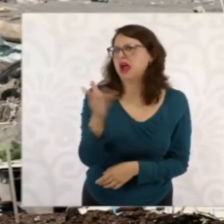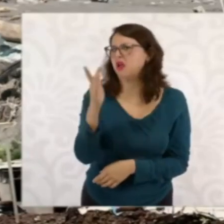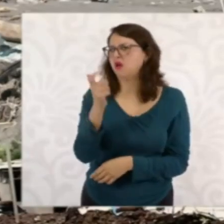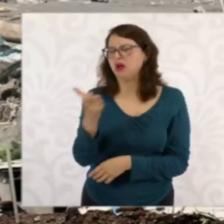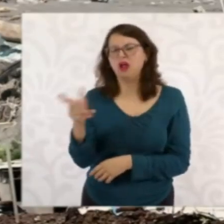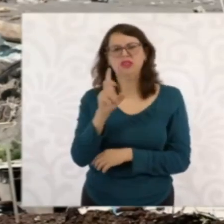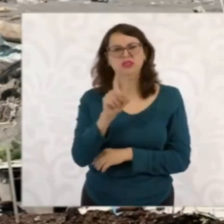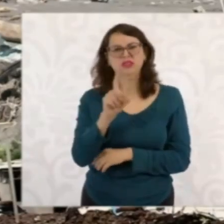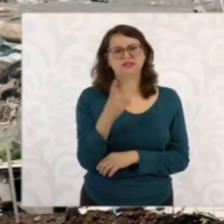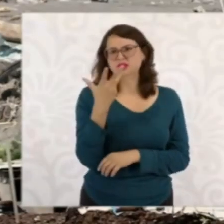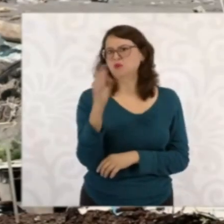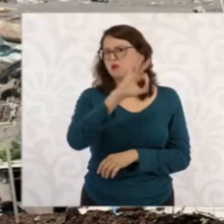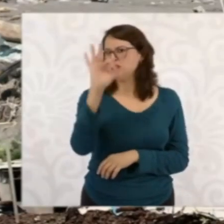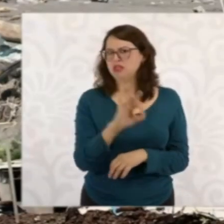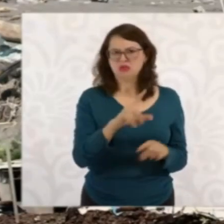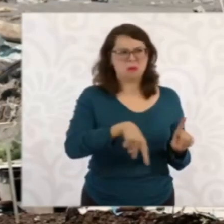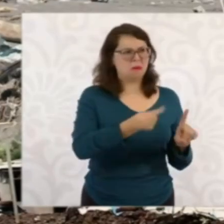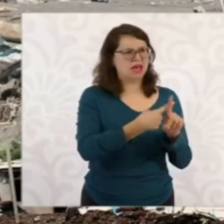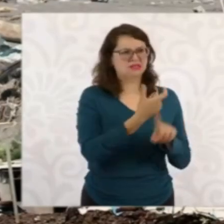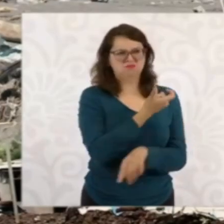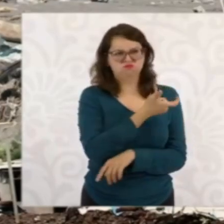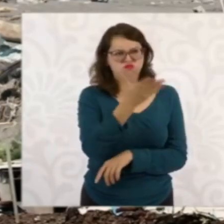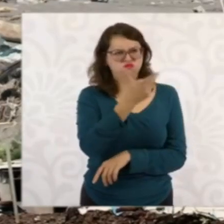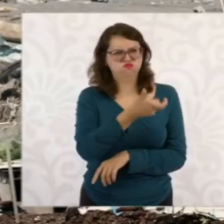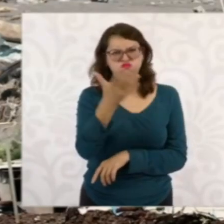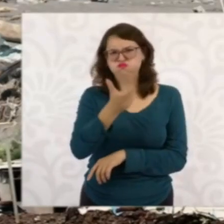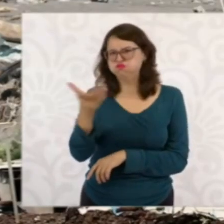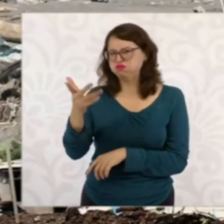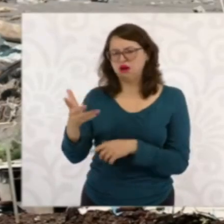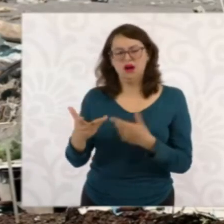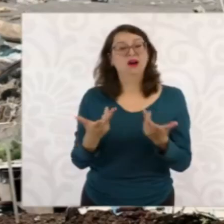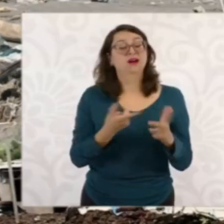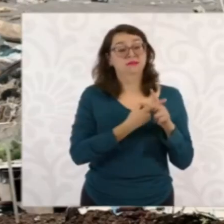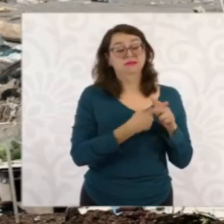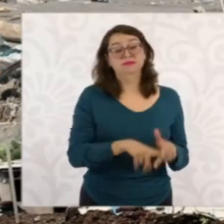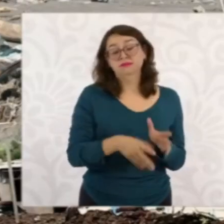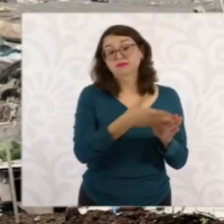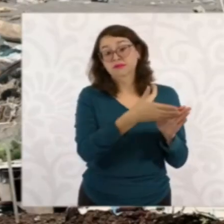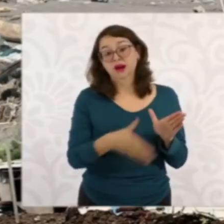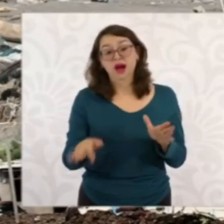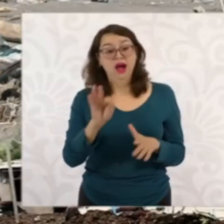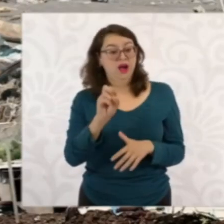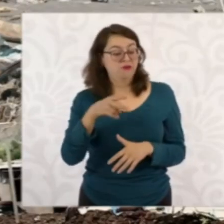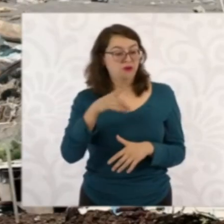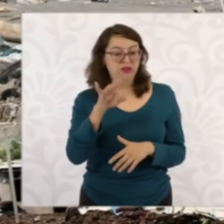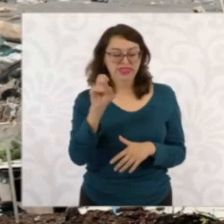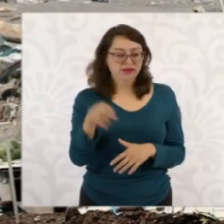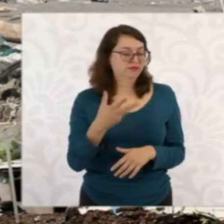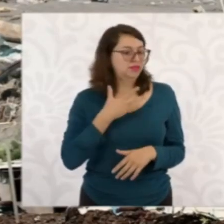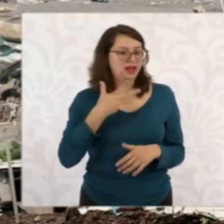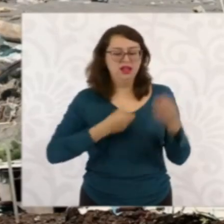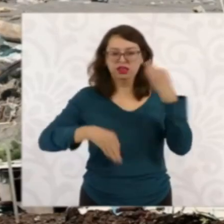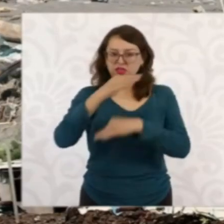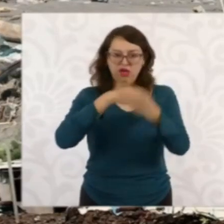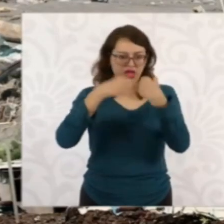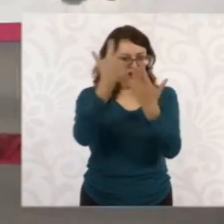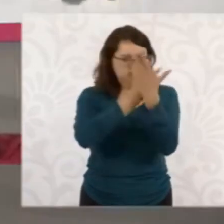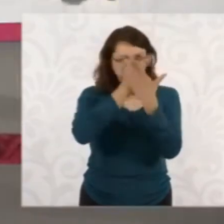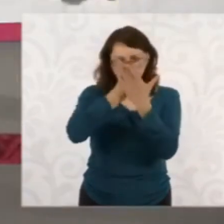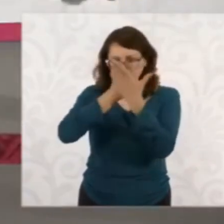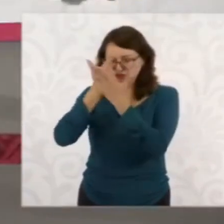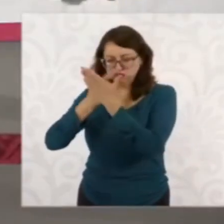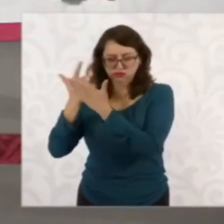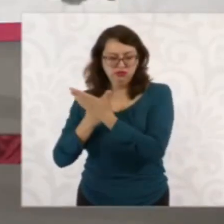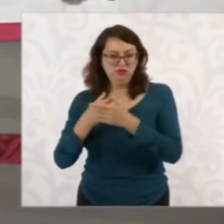375% en las compras. Entonces, a partir del Fonden se empieza a ver todo esto y esto lo pueden revisar en las cuentas de la Auditoría Superior de la Federación.